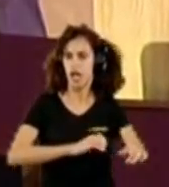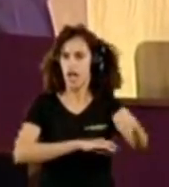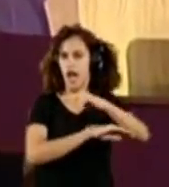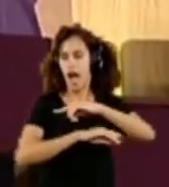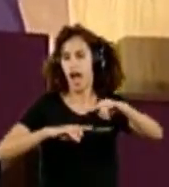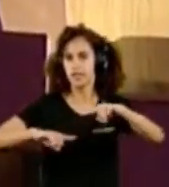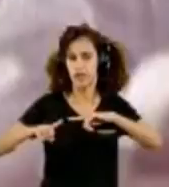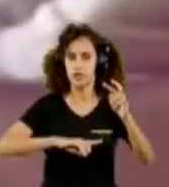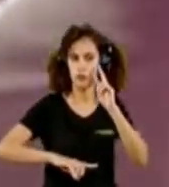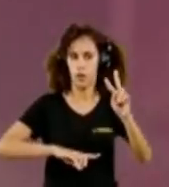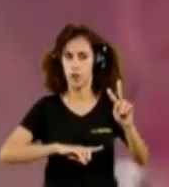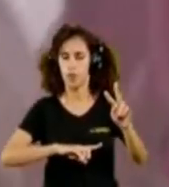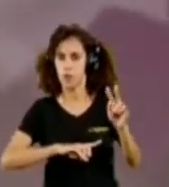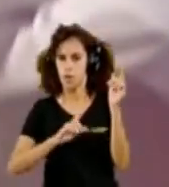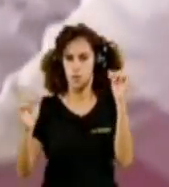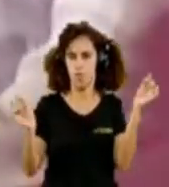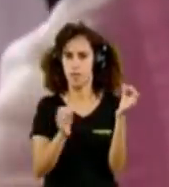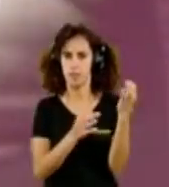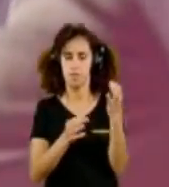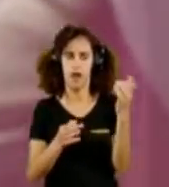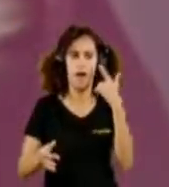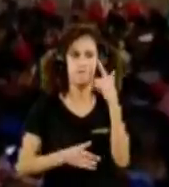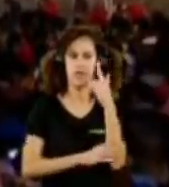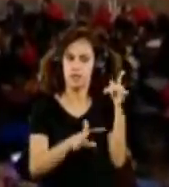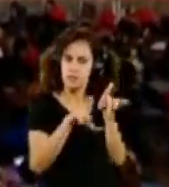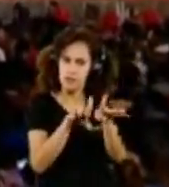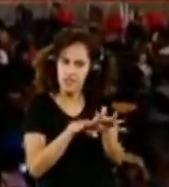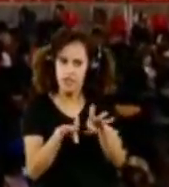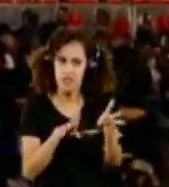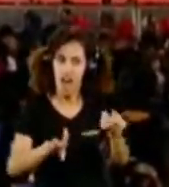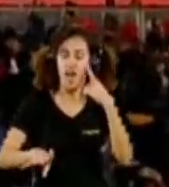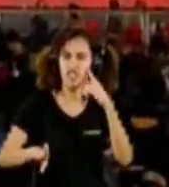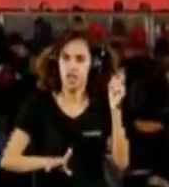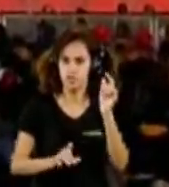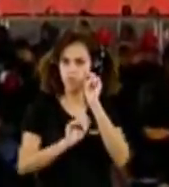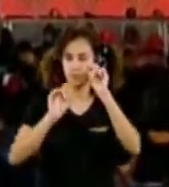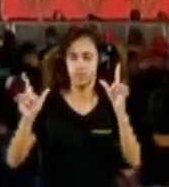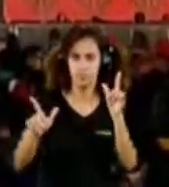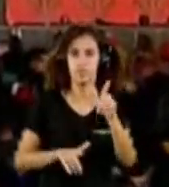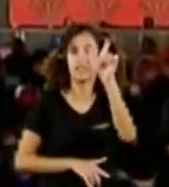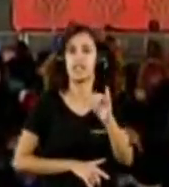las 40 y que se entere bien de una vez, Israel.